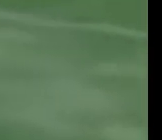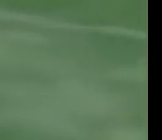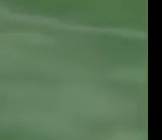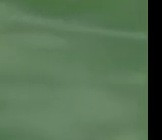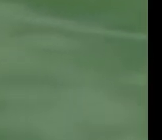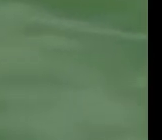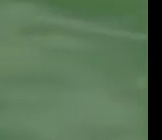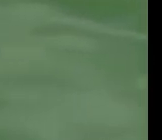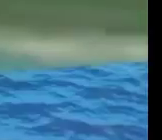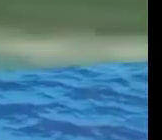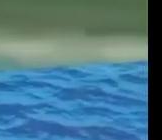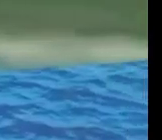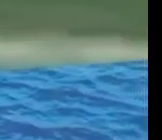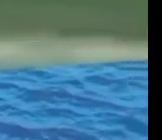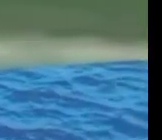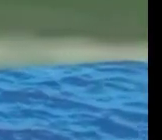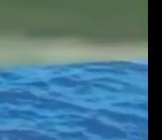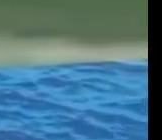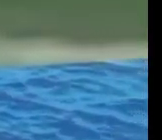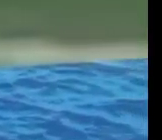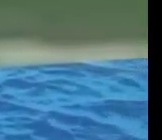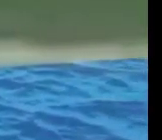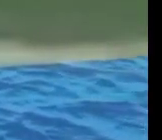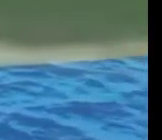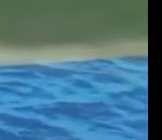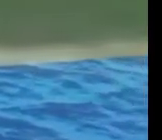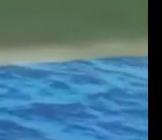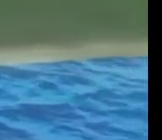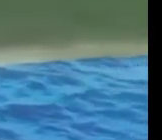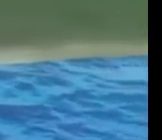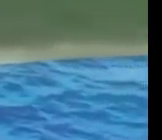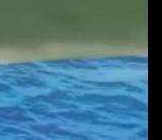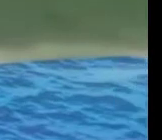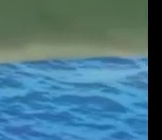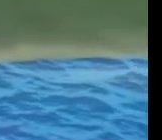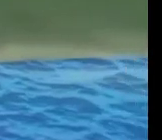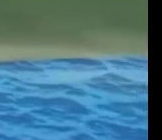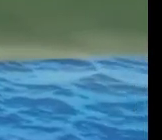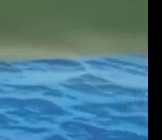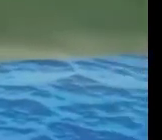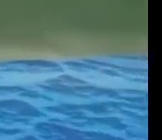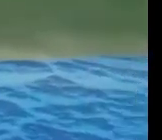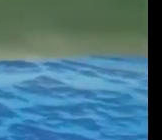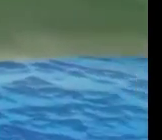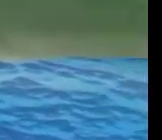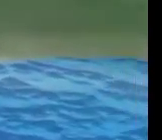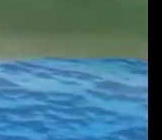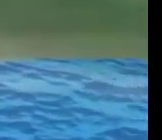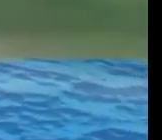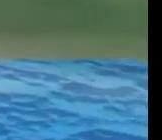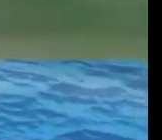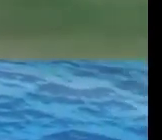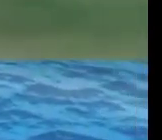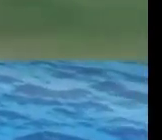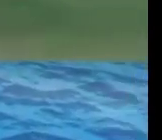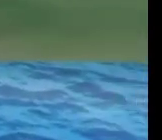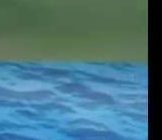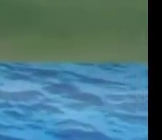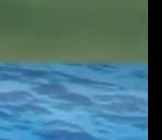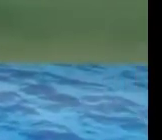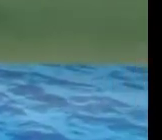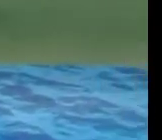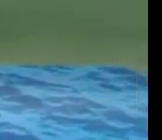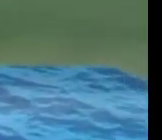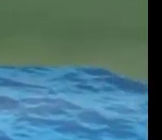infantería detrás. En el camino de la costa se produce el primer y único combate de las fuerzas contendientes.